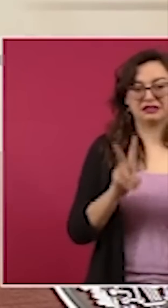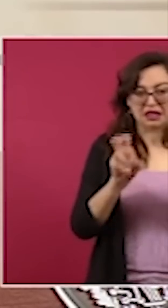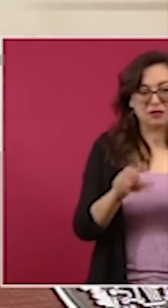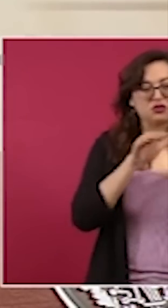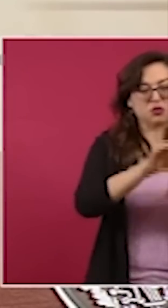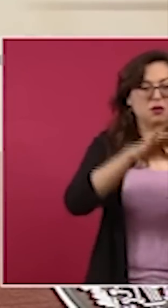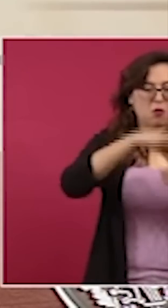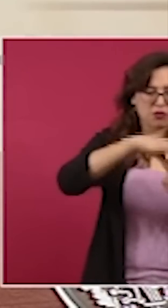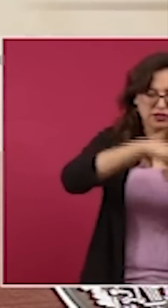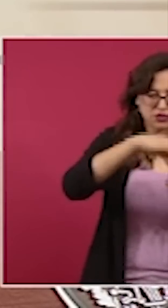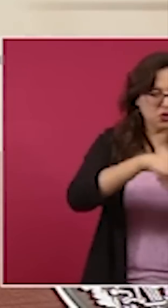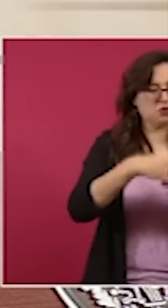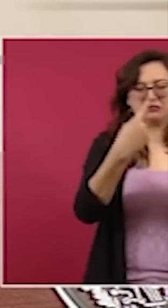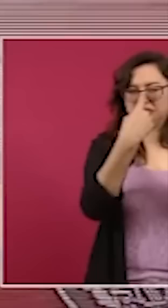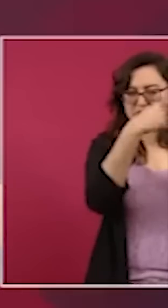electoral,